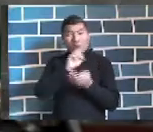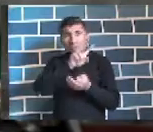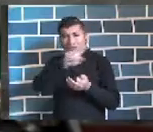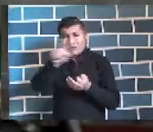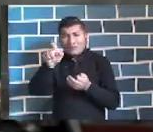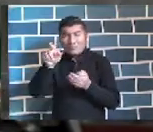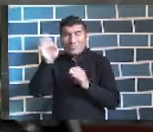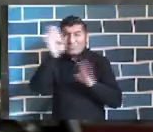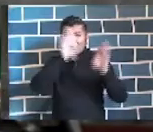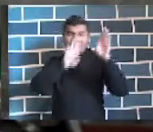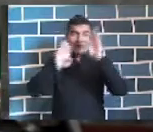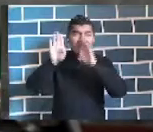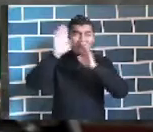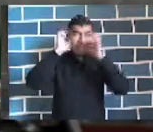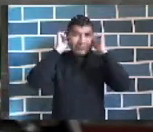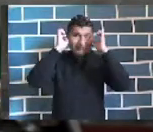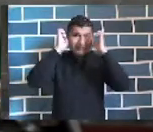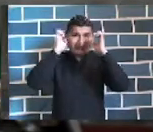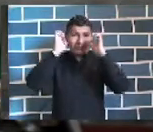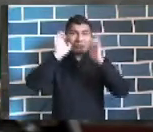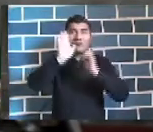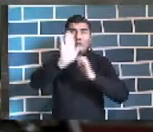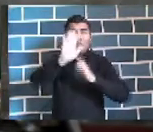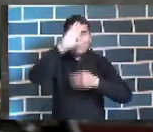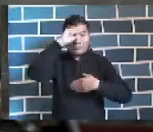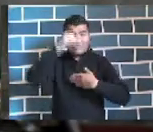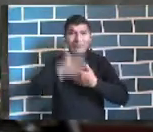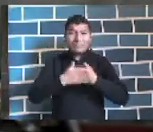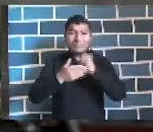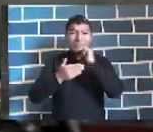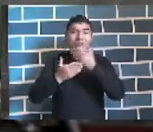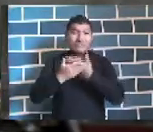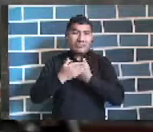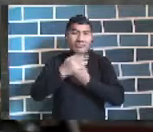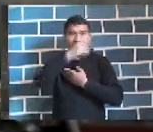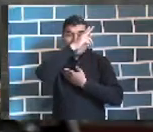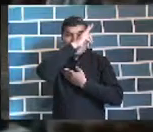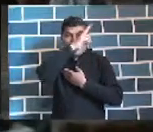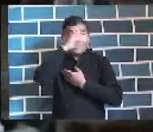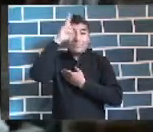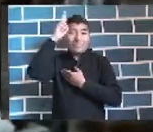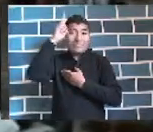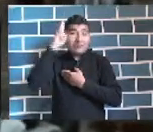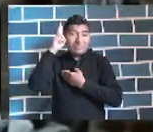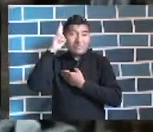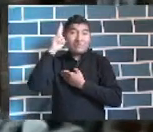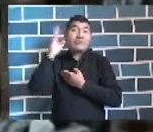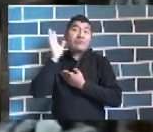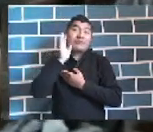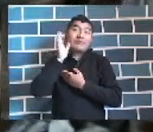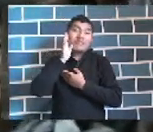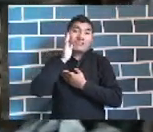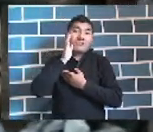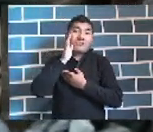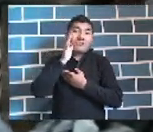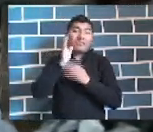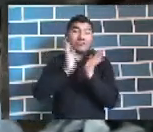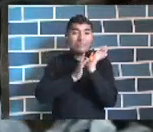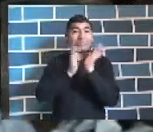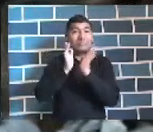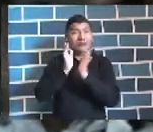preocupan por la educación de sus hijos? La Virgen, la madre del niño Jesús y San